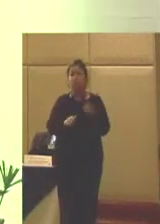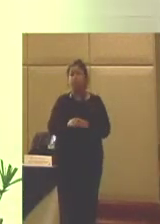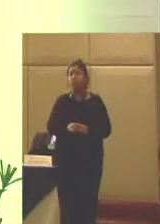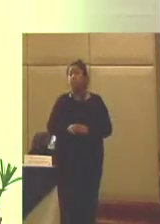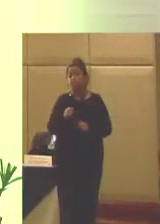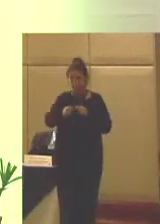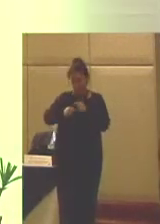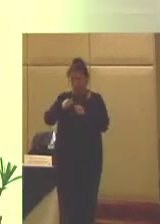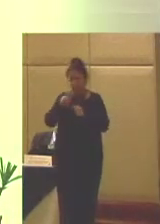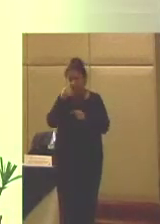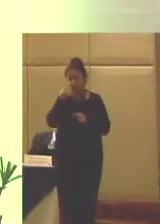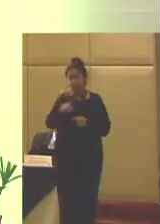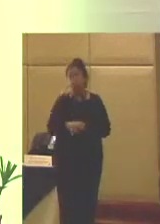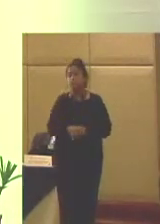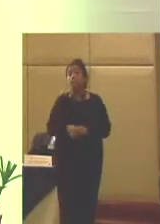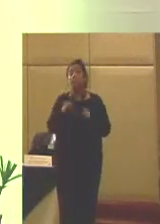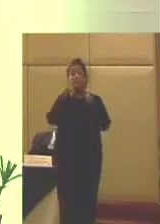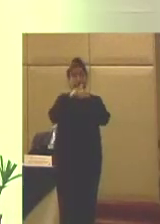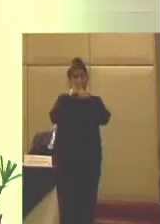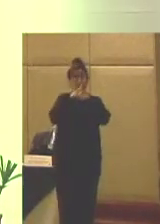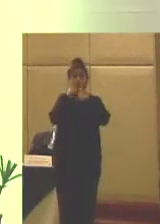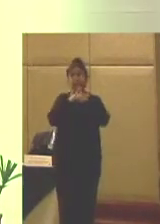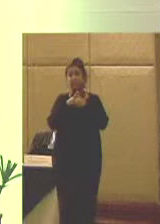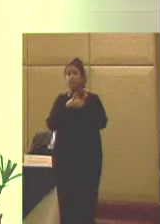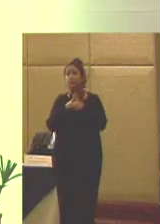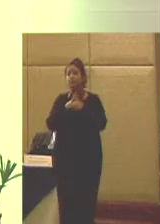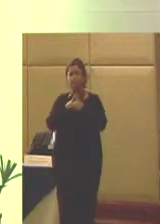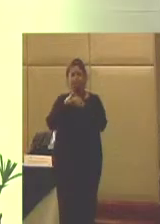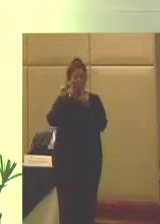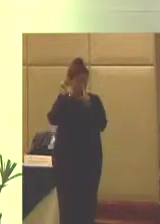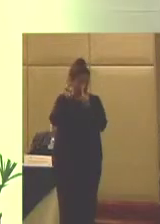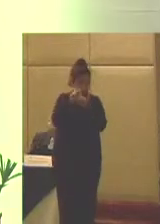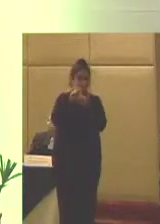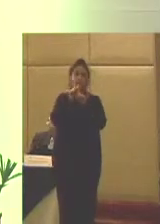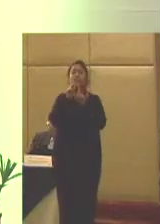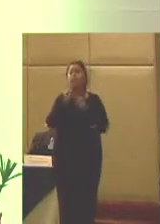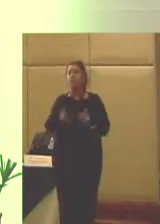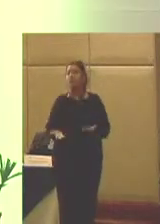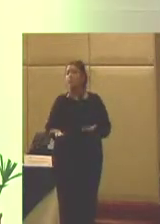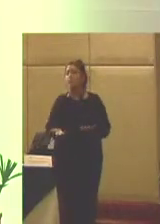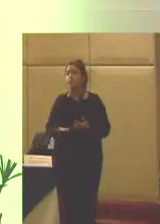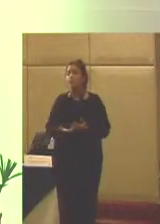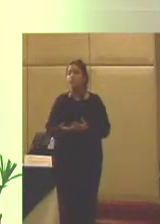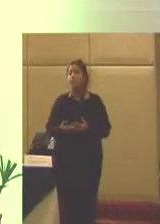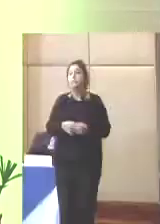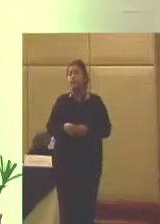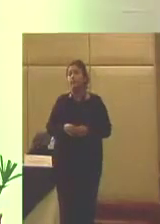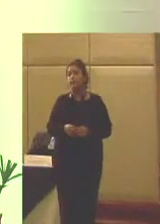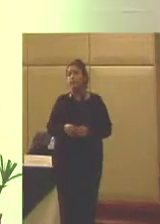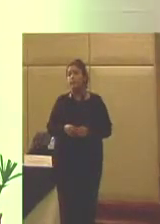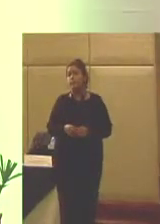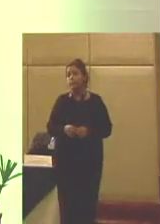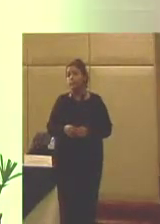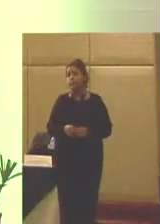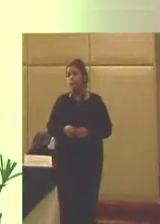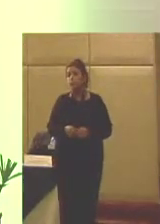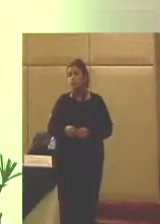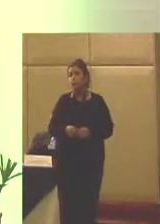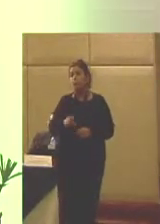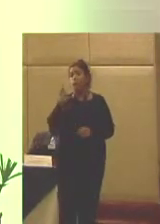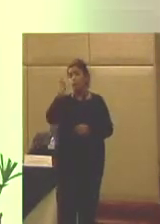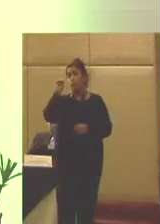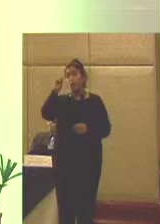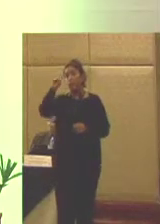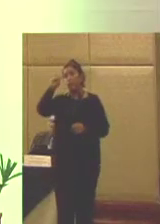desastres. En primer lugar, de manera muy concreta, les voy a recapitular que el Fonden es el principal instrumento financiero con el que